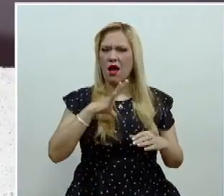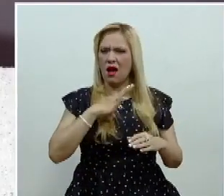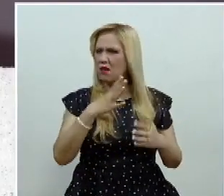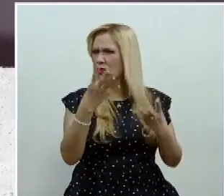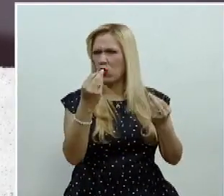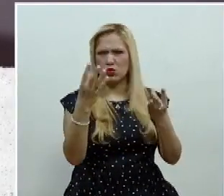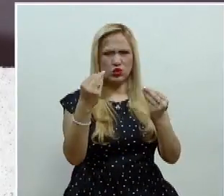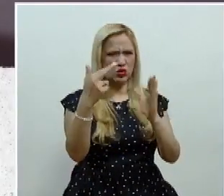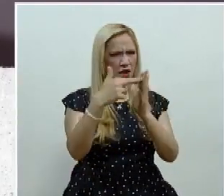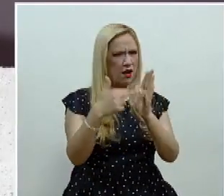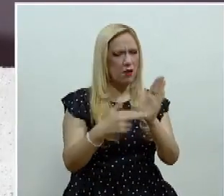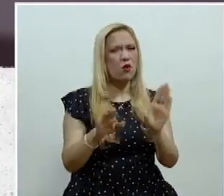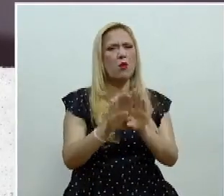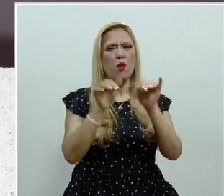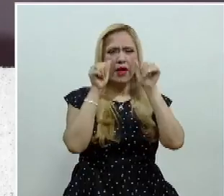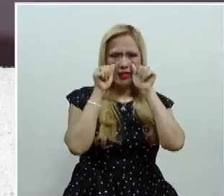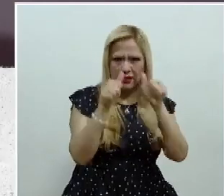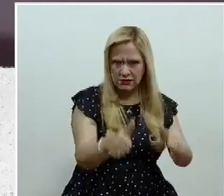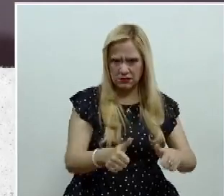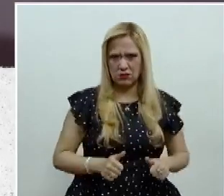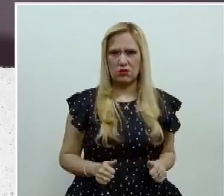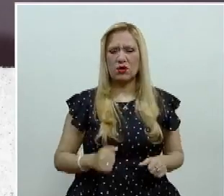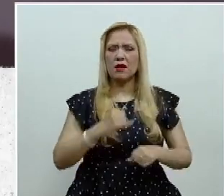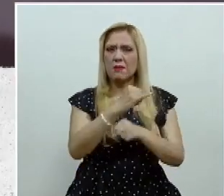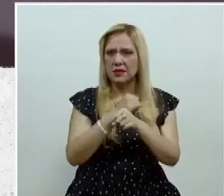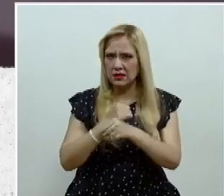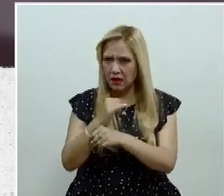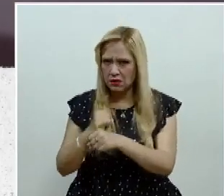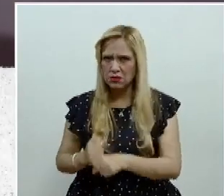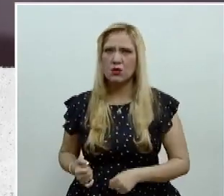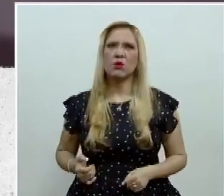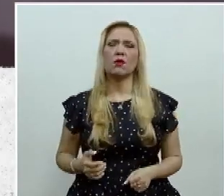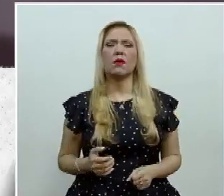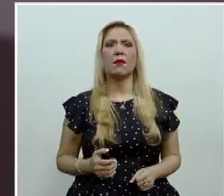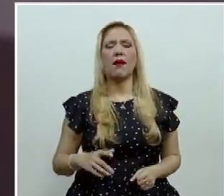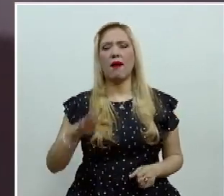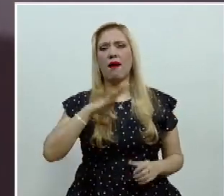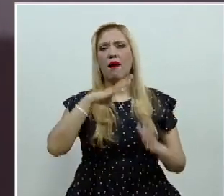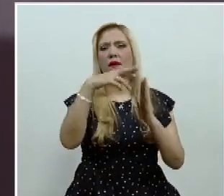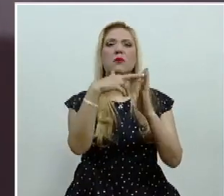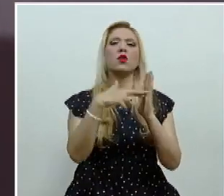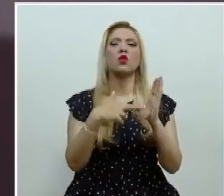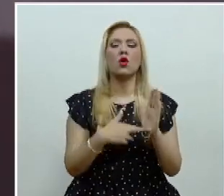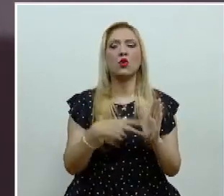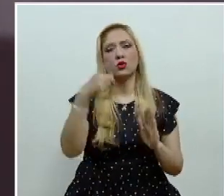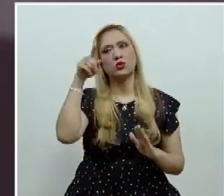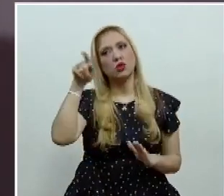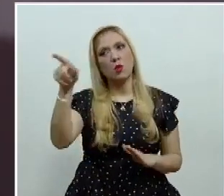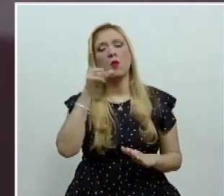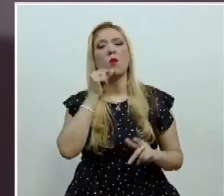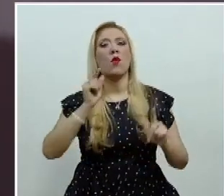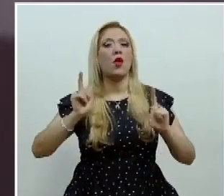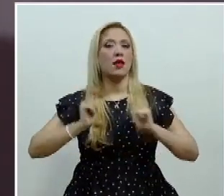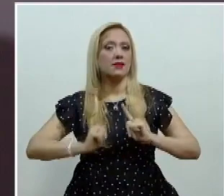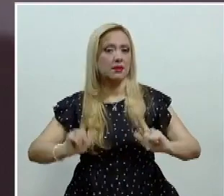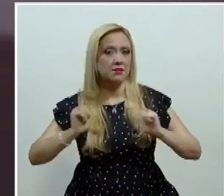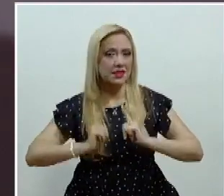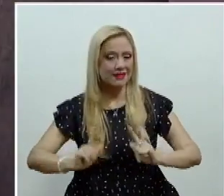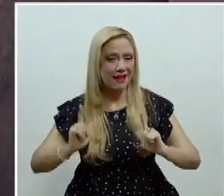de actuación de cómo deben investigar. Hay protocolos para agentes policiales, agentes